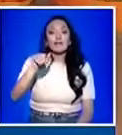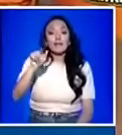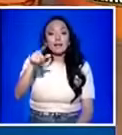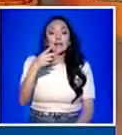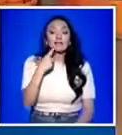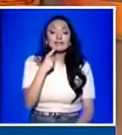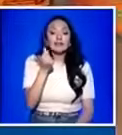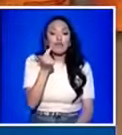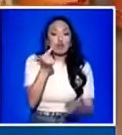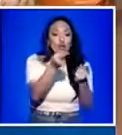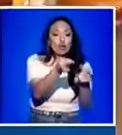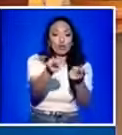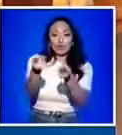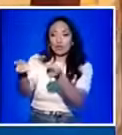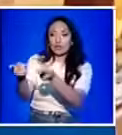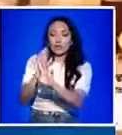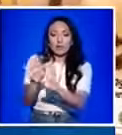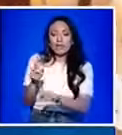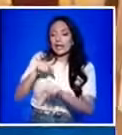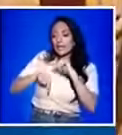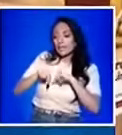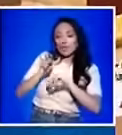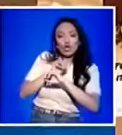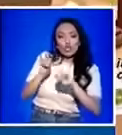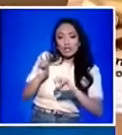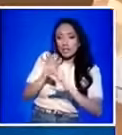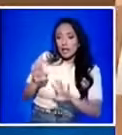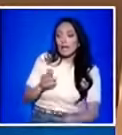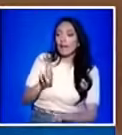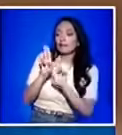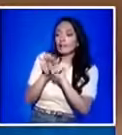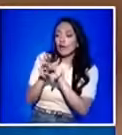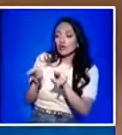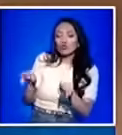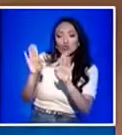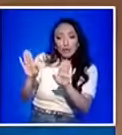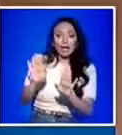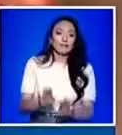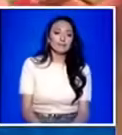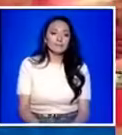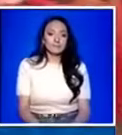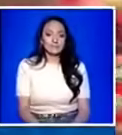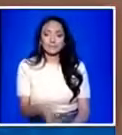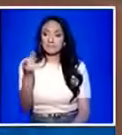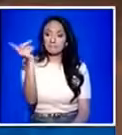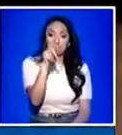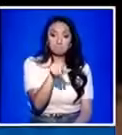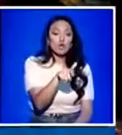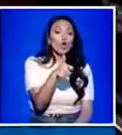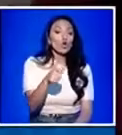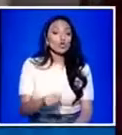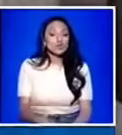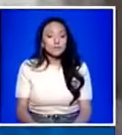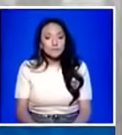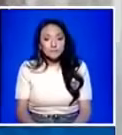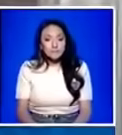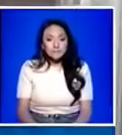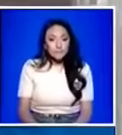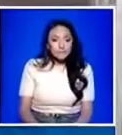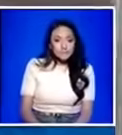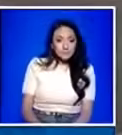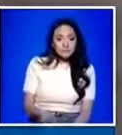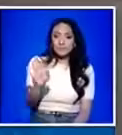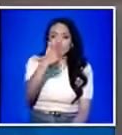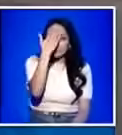ver, pues sin conservantes, sin colorantes y pues muy natural. ¡Qué bien! ¡Qué bien! ¿Qué tenemos por acá, mi Messi? Muy segundos.